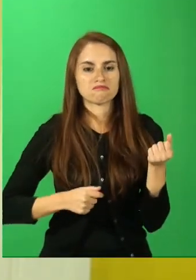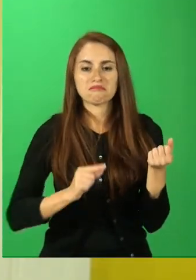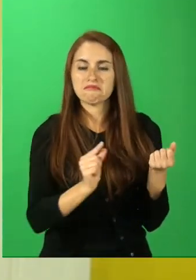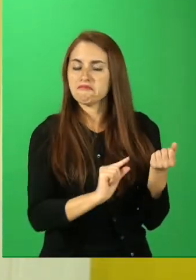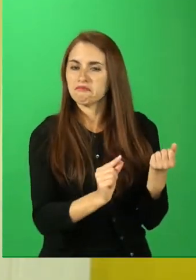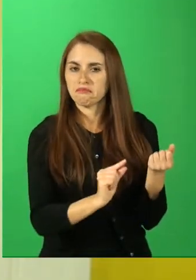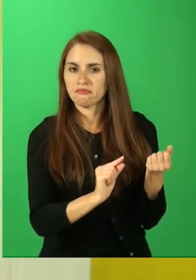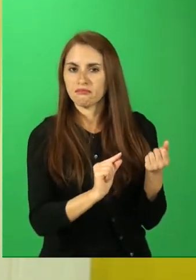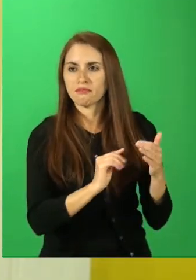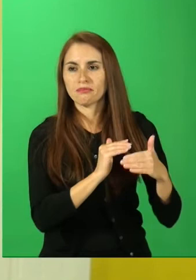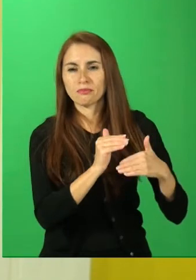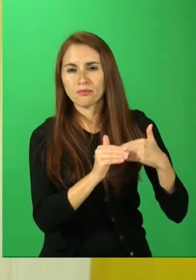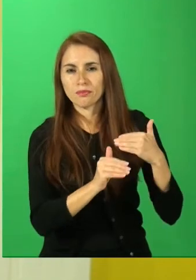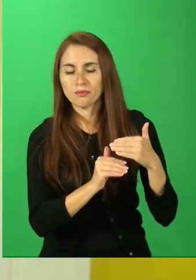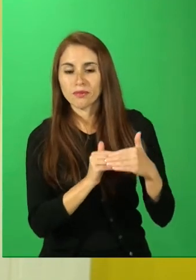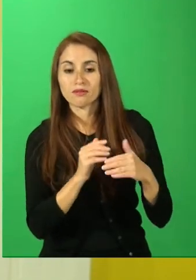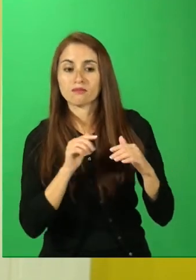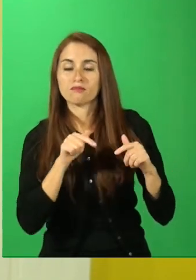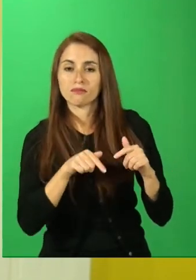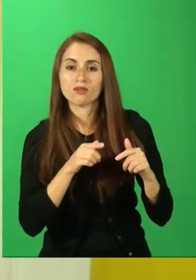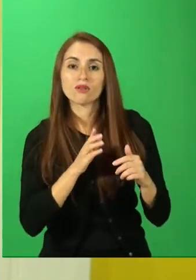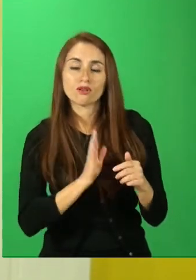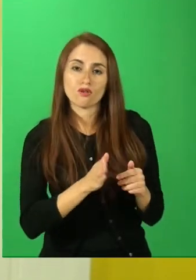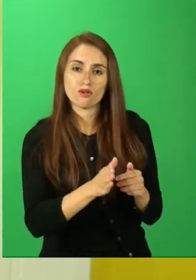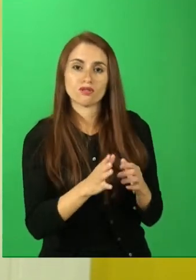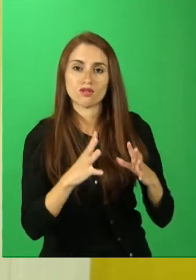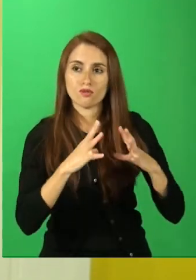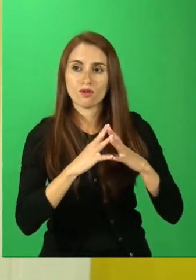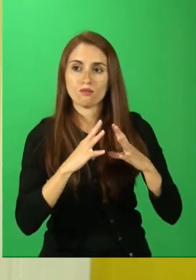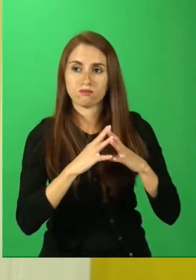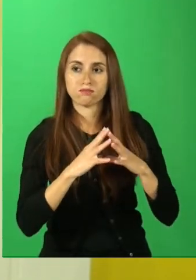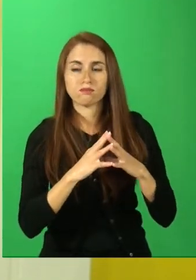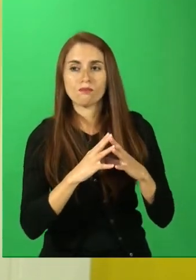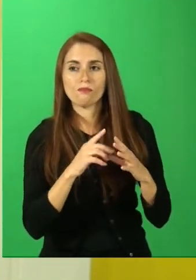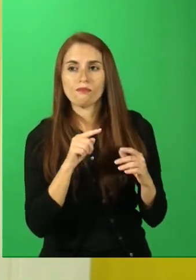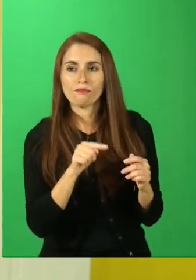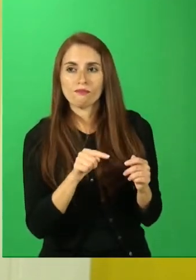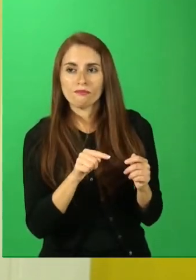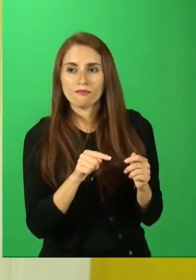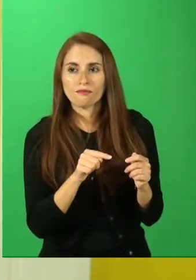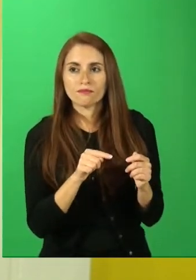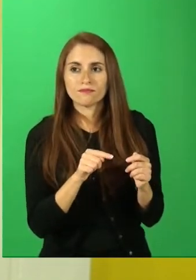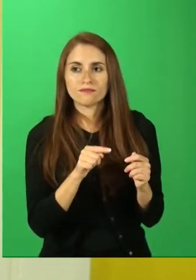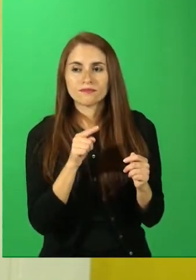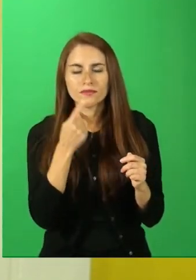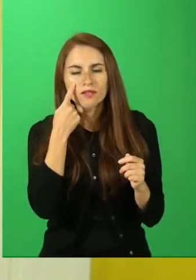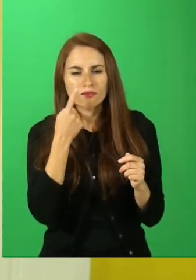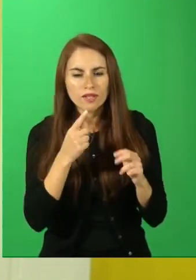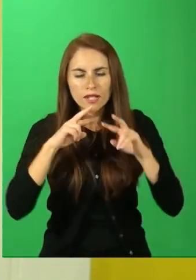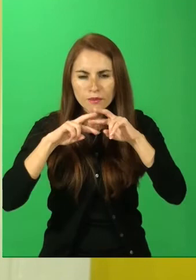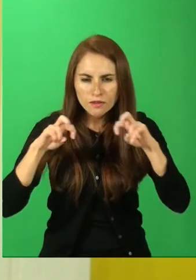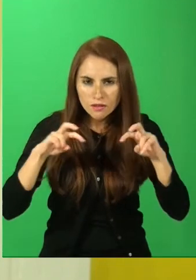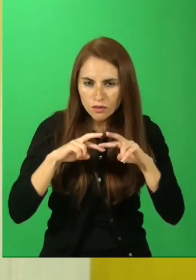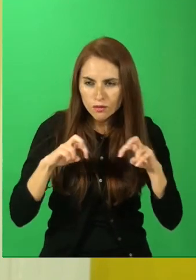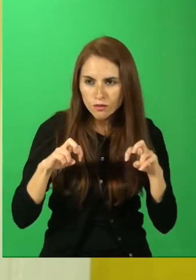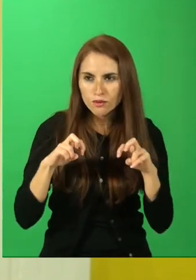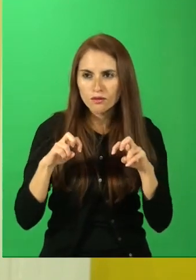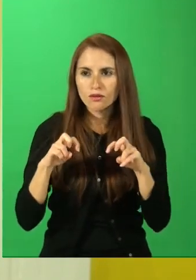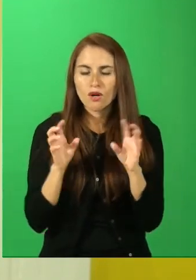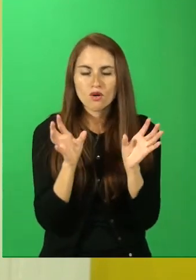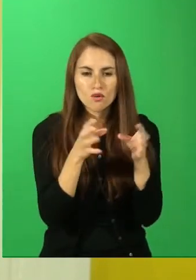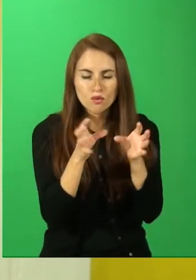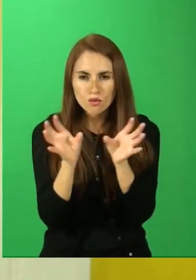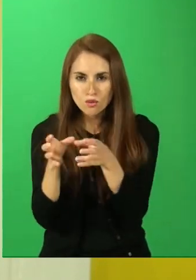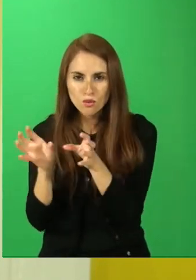se quedó en las Fuerzas Armadas y se destacó por investigar todos aquellos